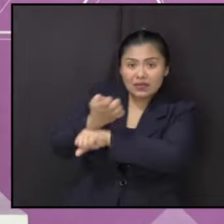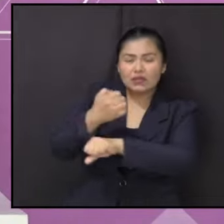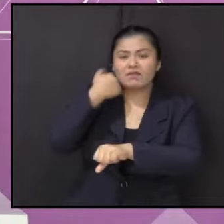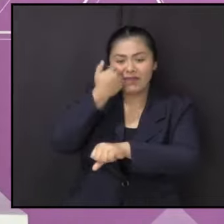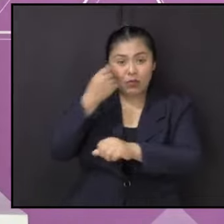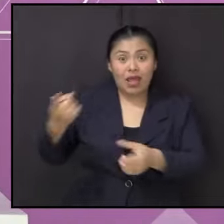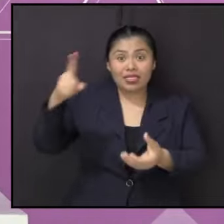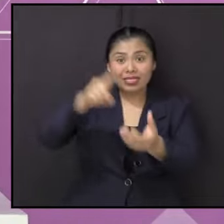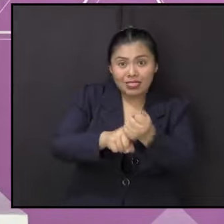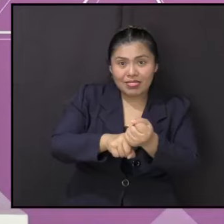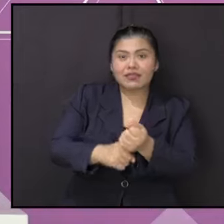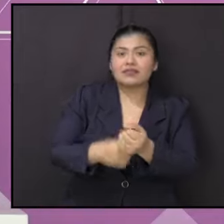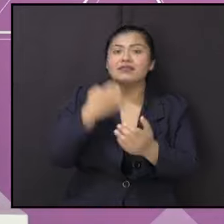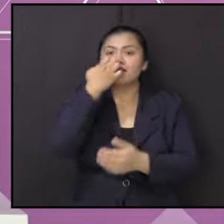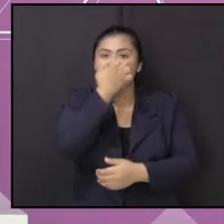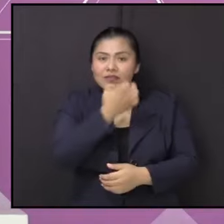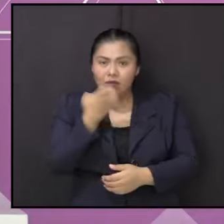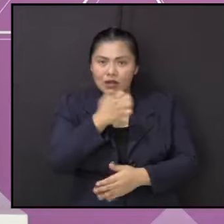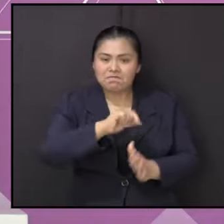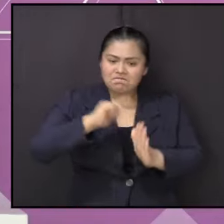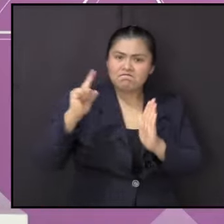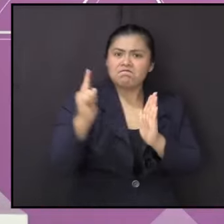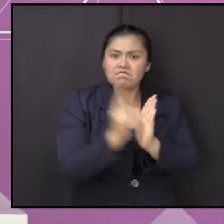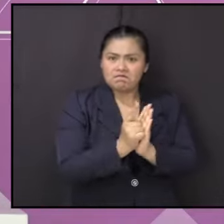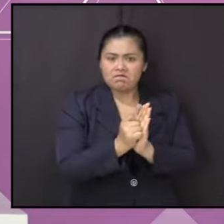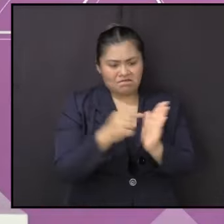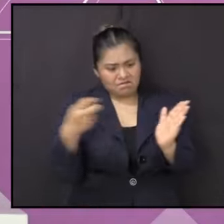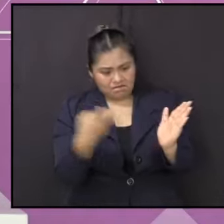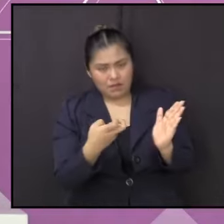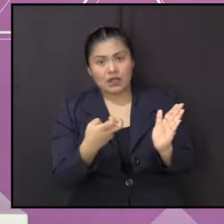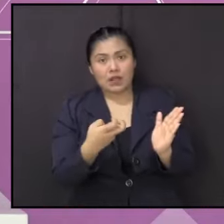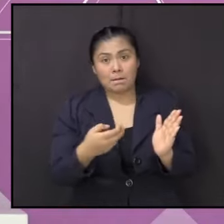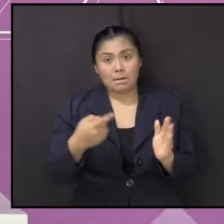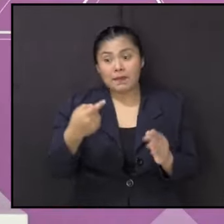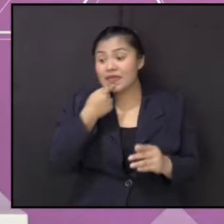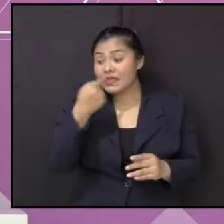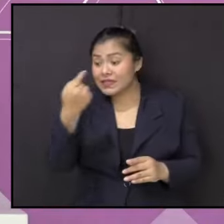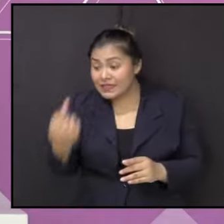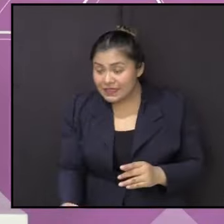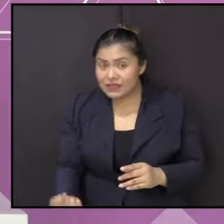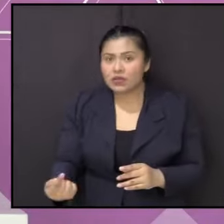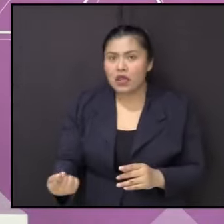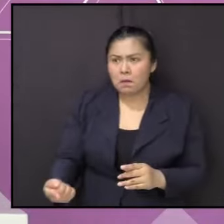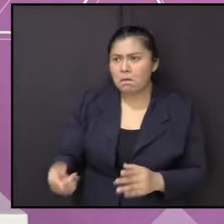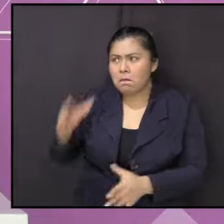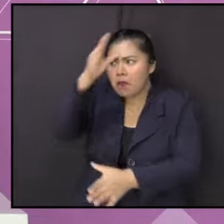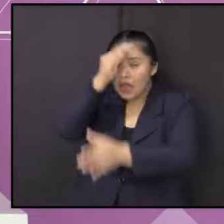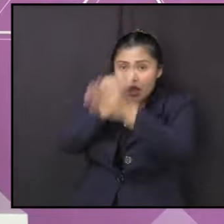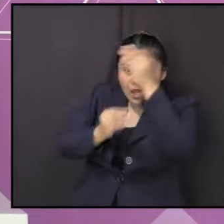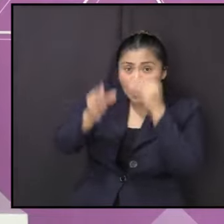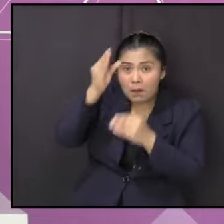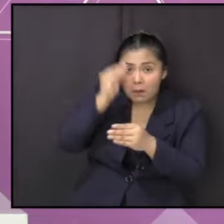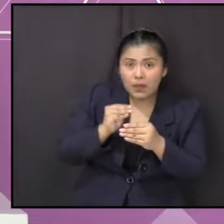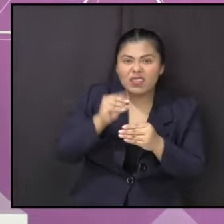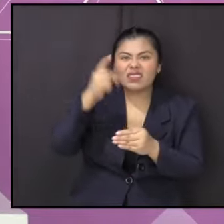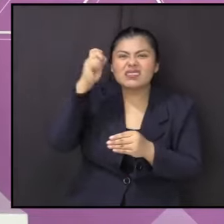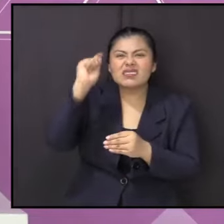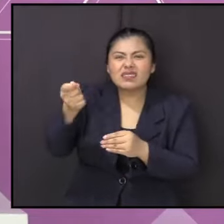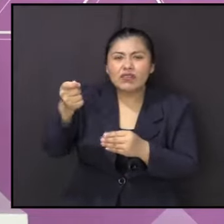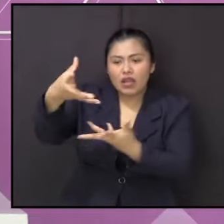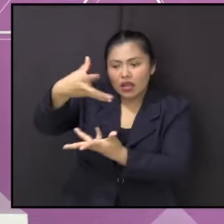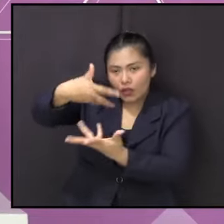ley que garantice que los niños sepan desde pequeños al reciclaje, ¿sí? A trabajar con proyectos